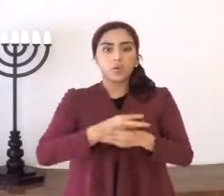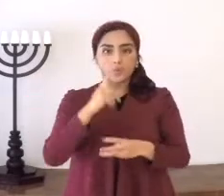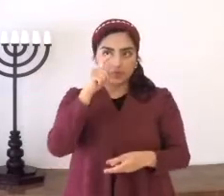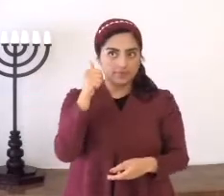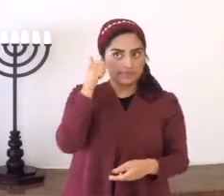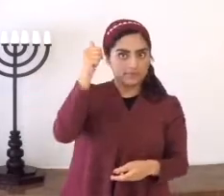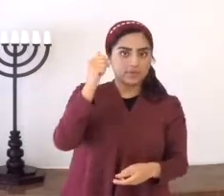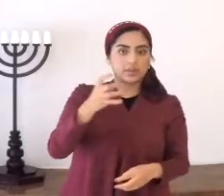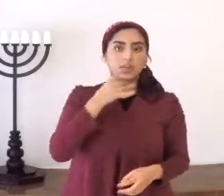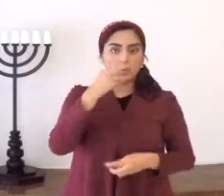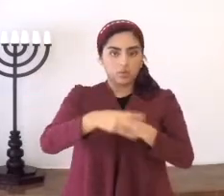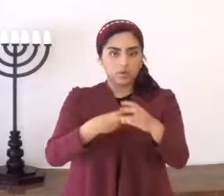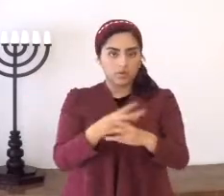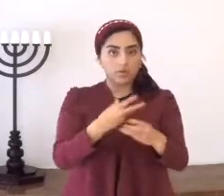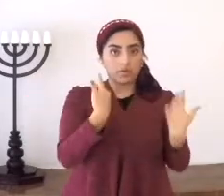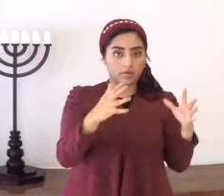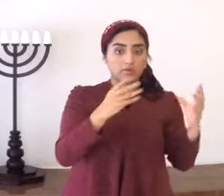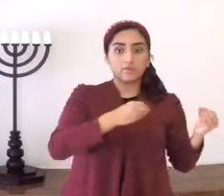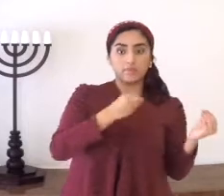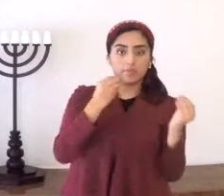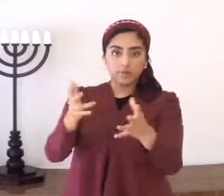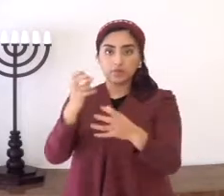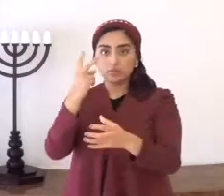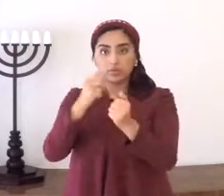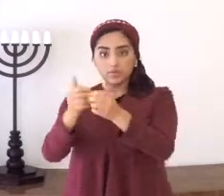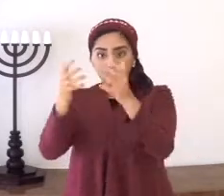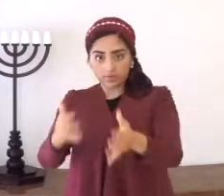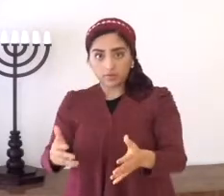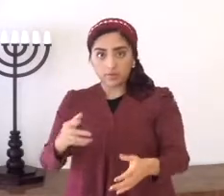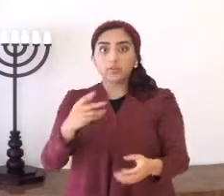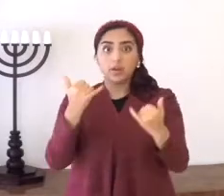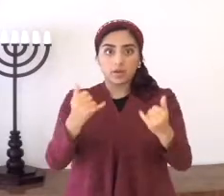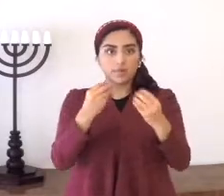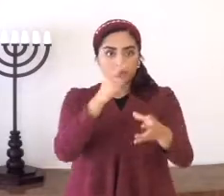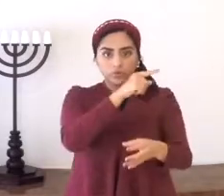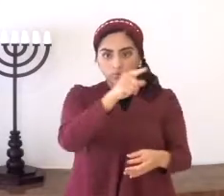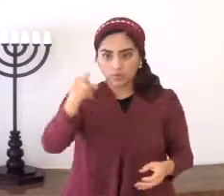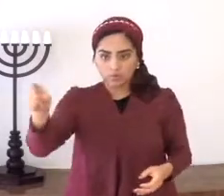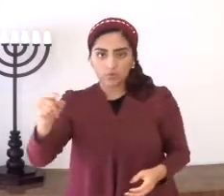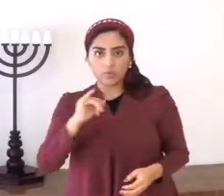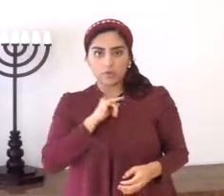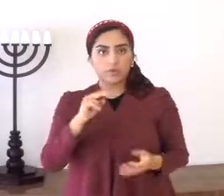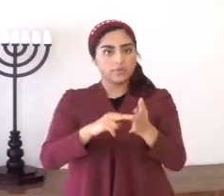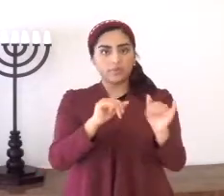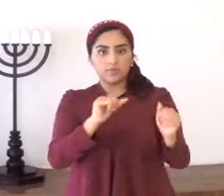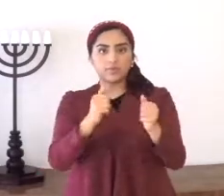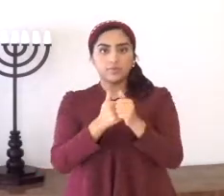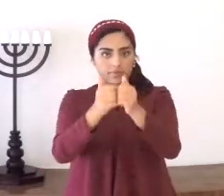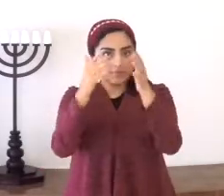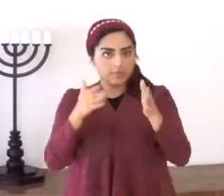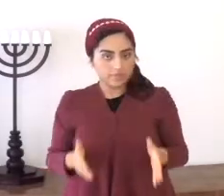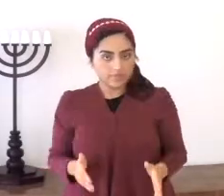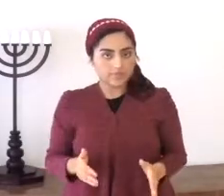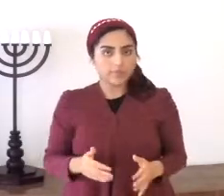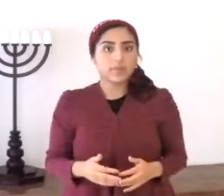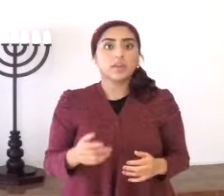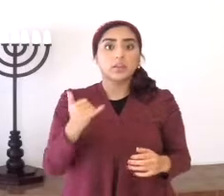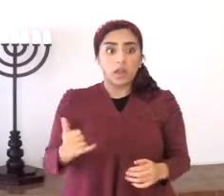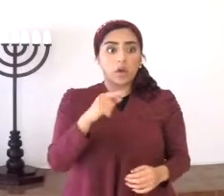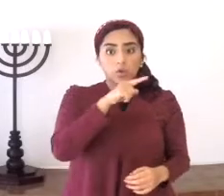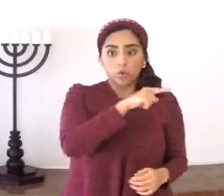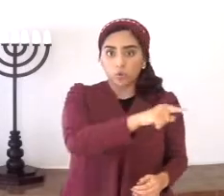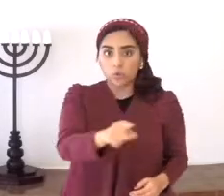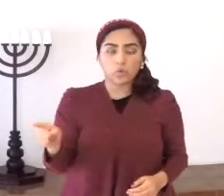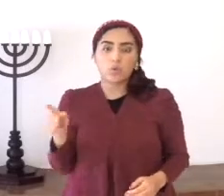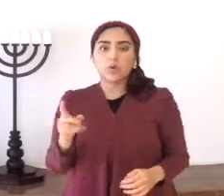dijo, yo soy la luz del mundo, porque Él es la luz del mundo, y después dijo a sus discípulos, ahora te dice a ti, a mí, que somos discípulos